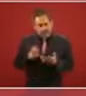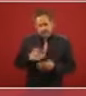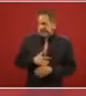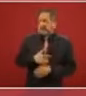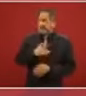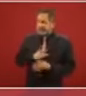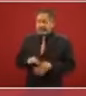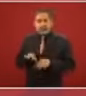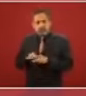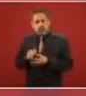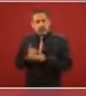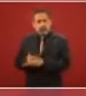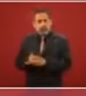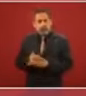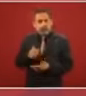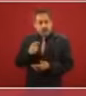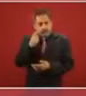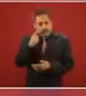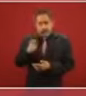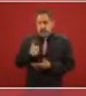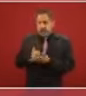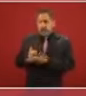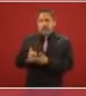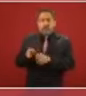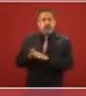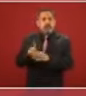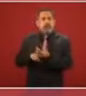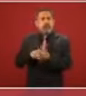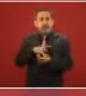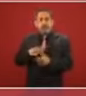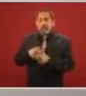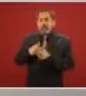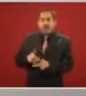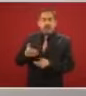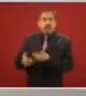Eso es lo que se tiene que seguir haciendo,